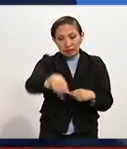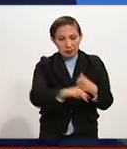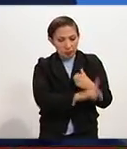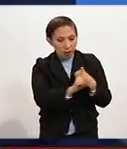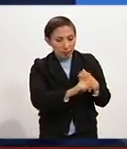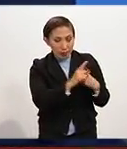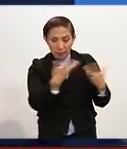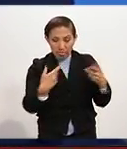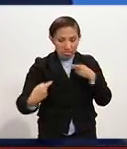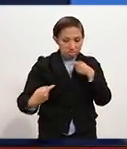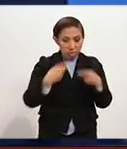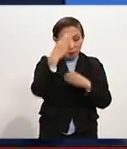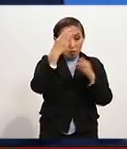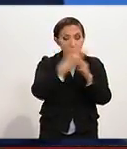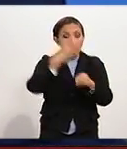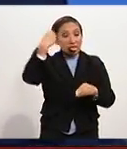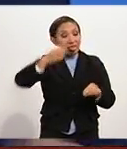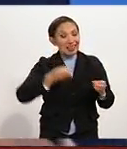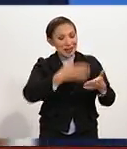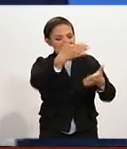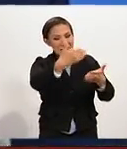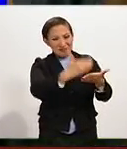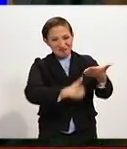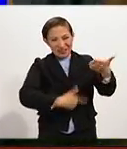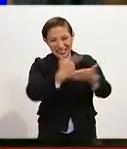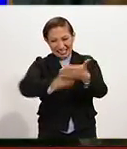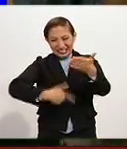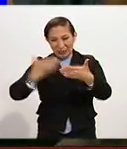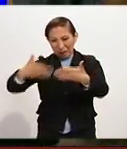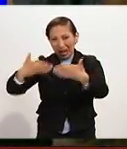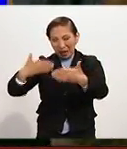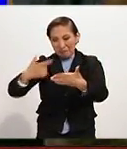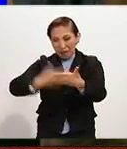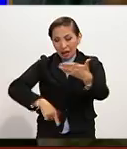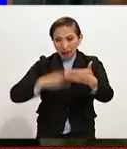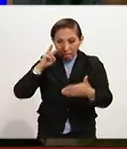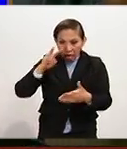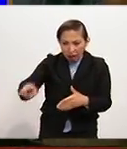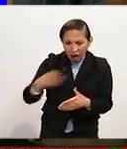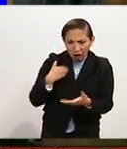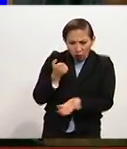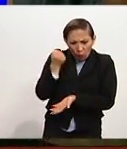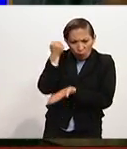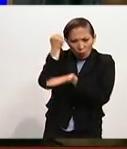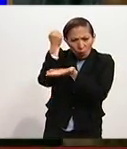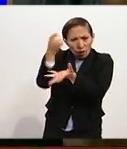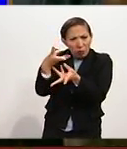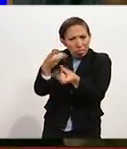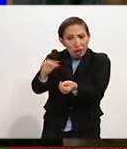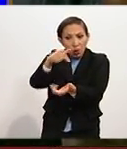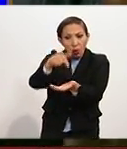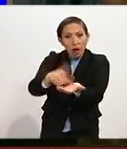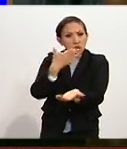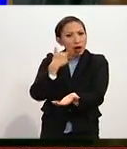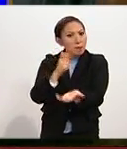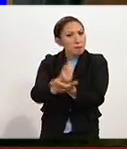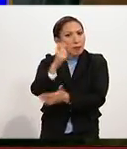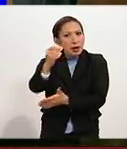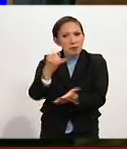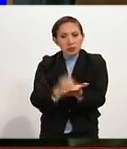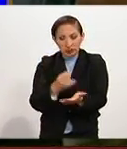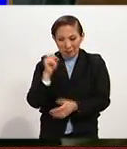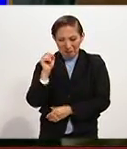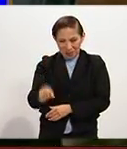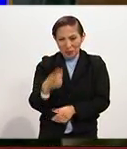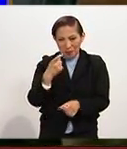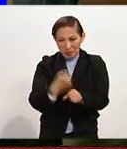polémica generada en todo el mundo por los llamados Panama Papers, que desvelaron las abultadas inversiones que se hicieron en paraísos fiscales. El